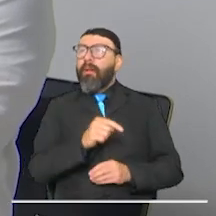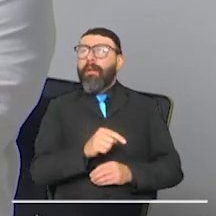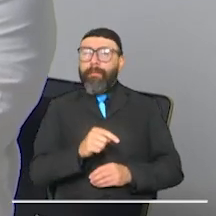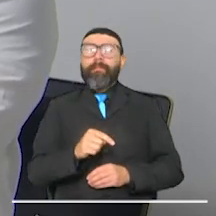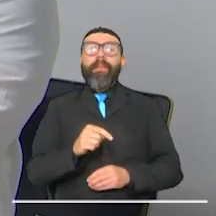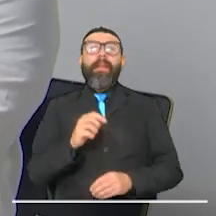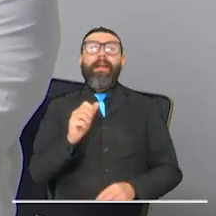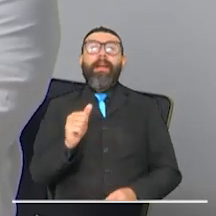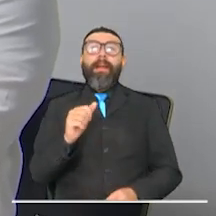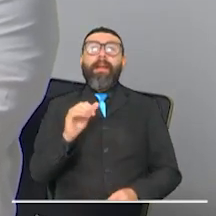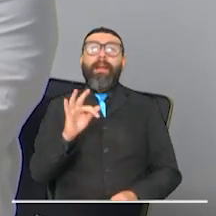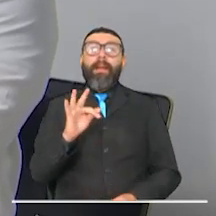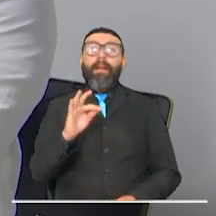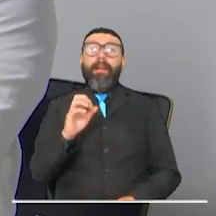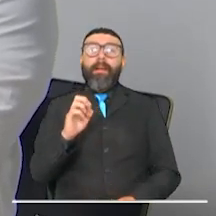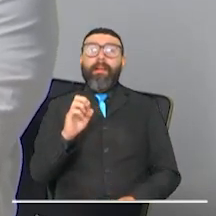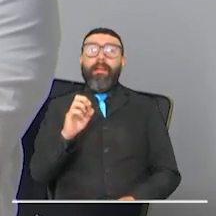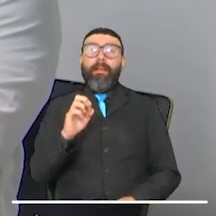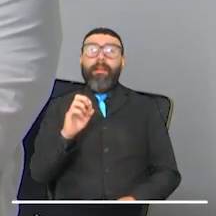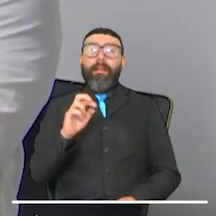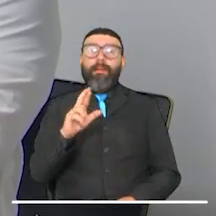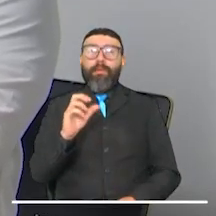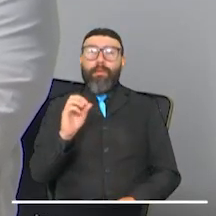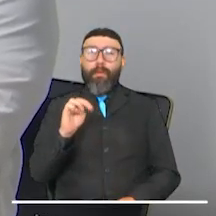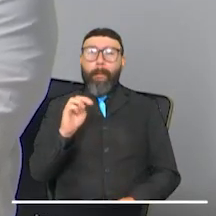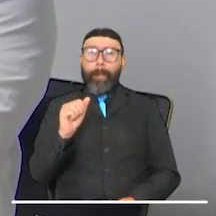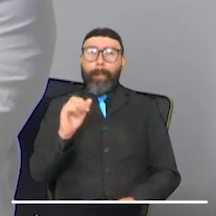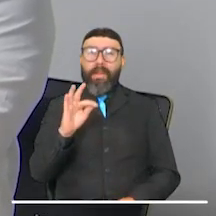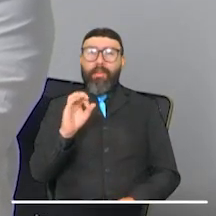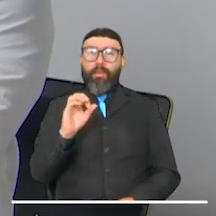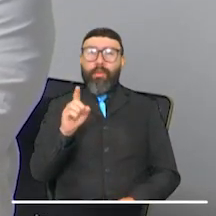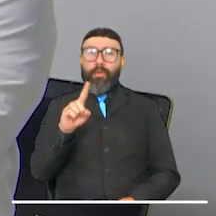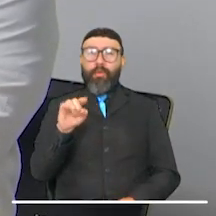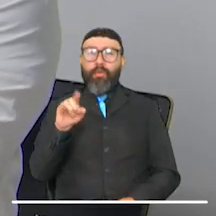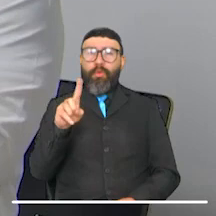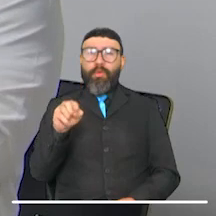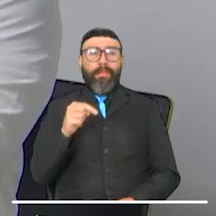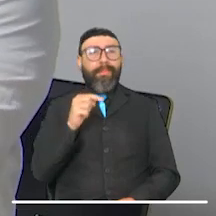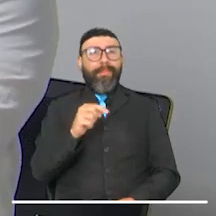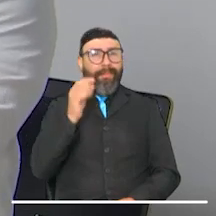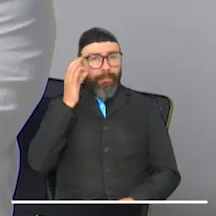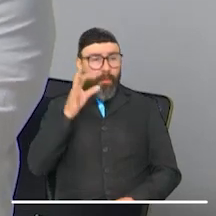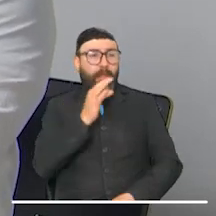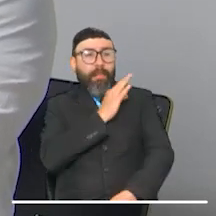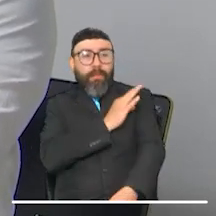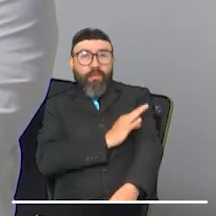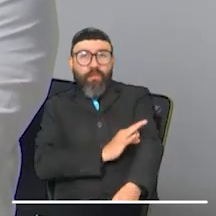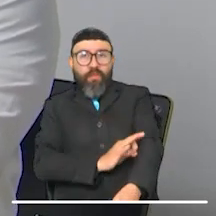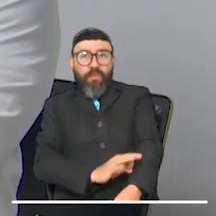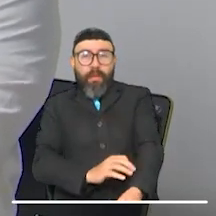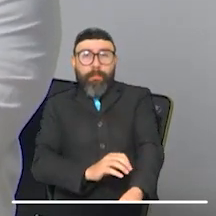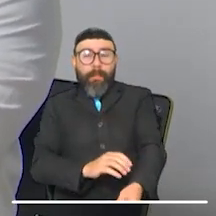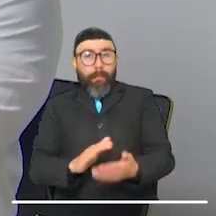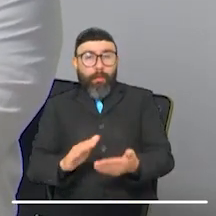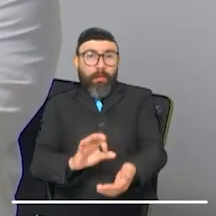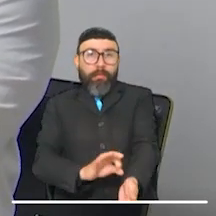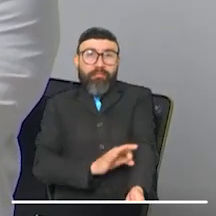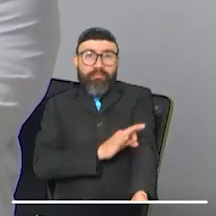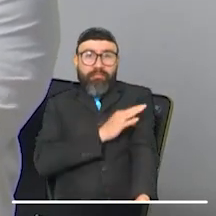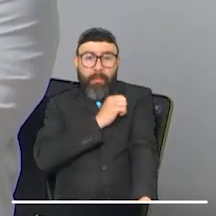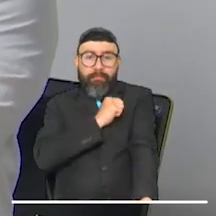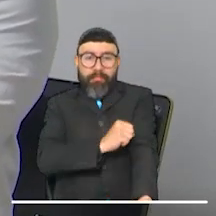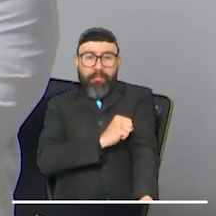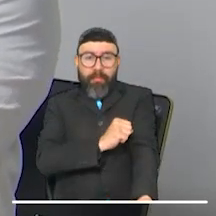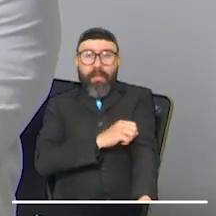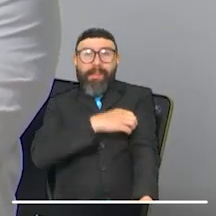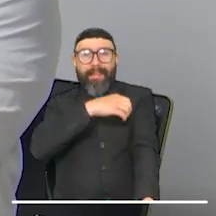ateromatosis que es el endurecimiento de la de la capa de la arteria si sea esa arteria deja de ser elástica